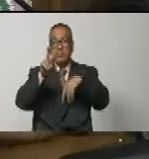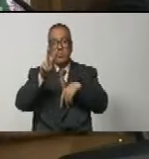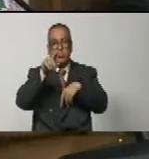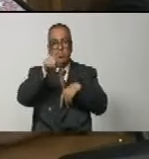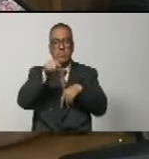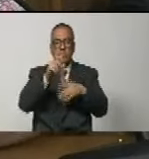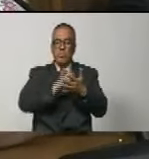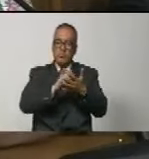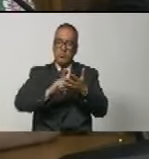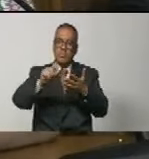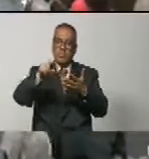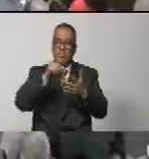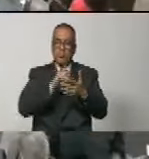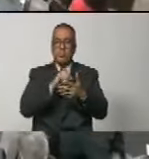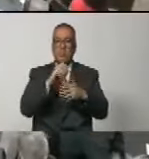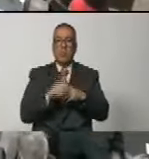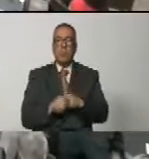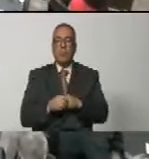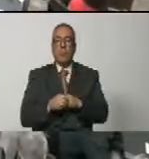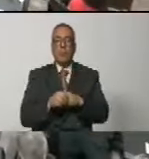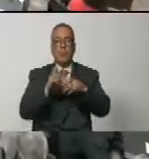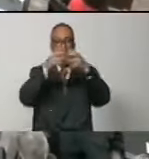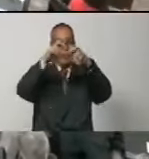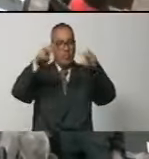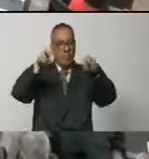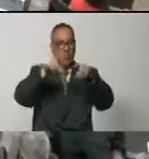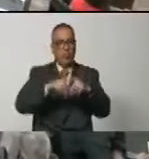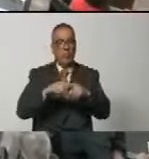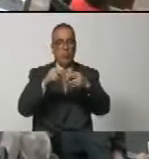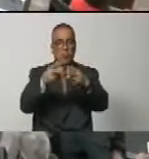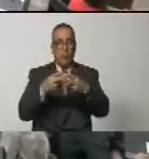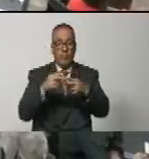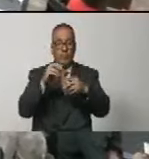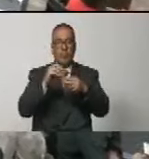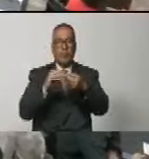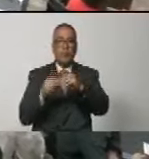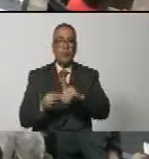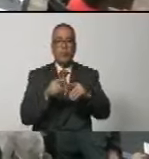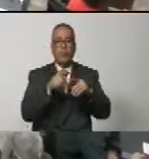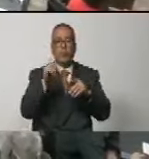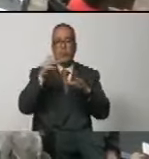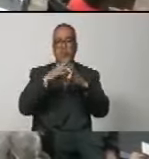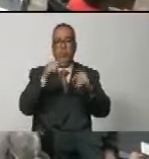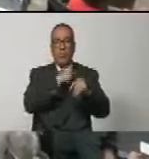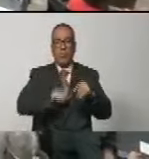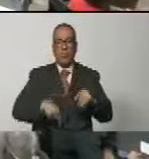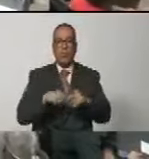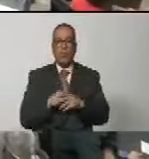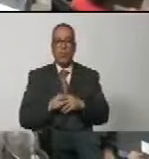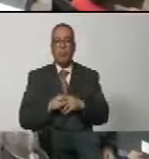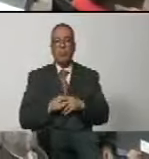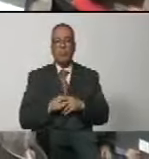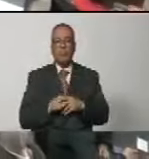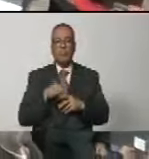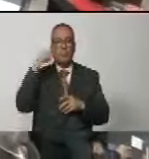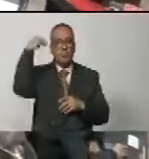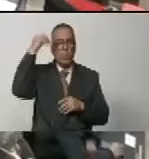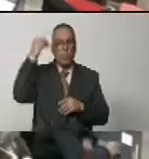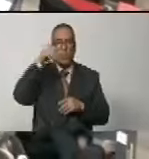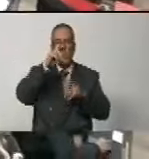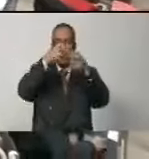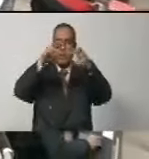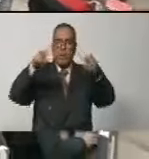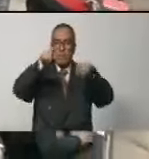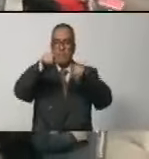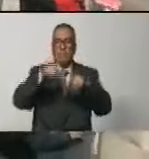cual queda redactado en los siguientes términos. Epígrafe. Recursos administrativos. Es todo, ciudadano presidente. En consideración al